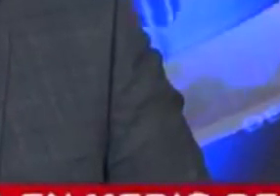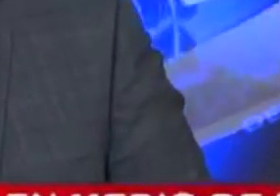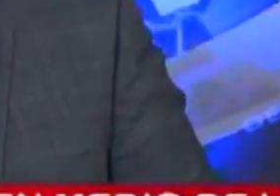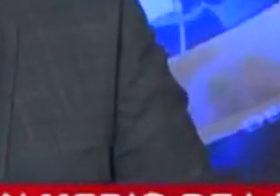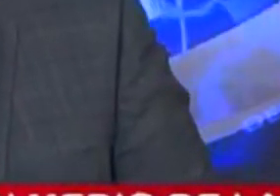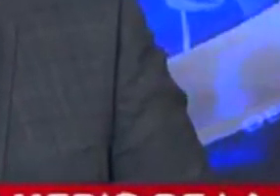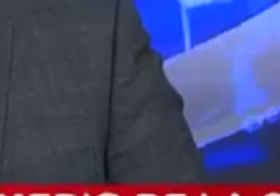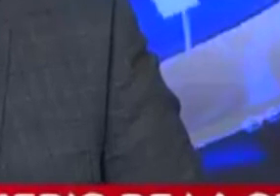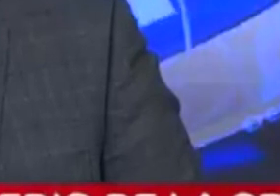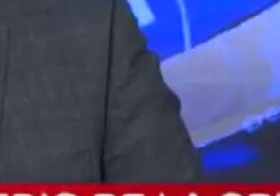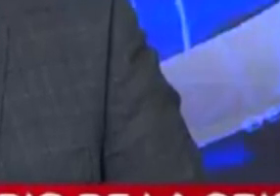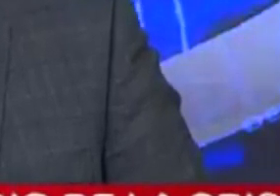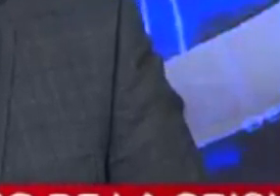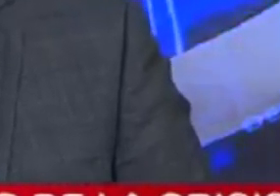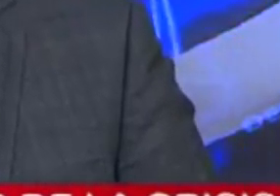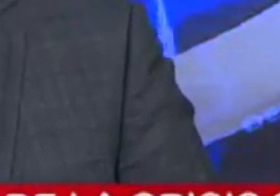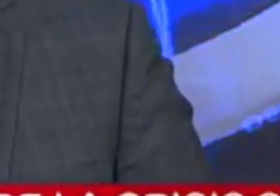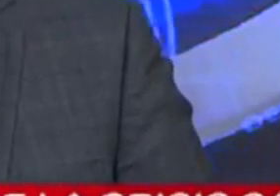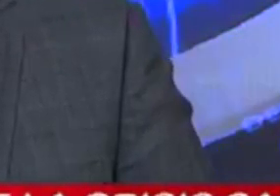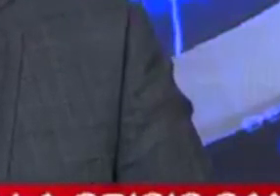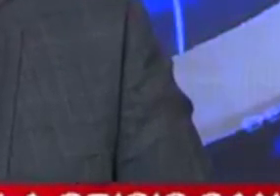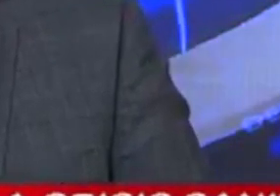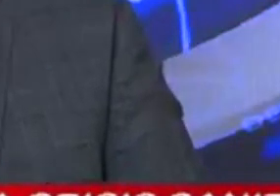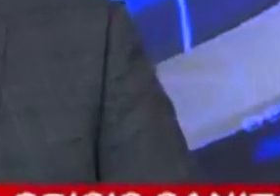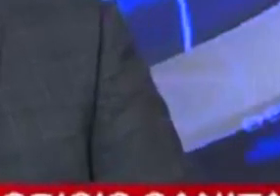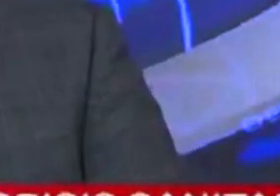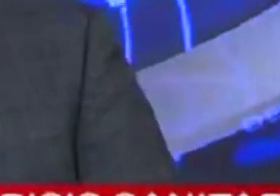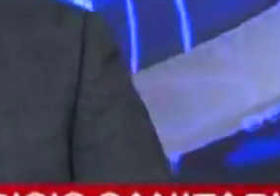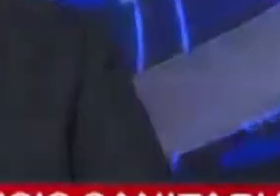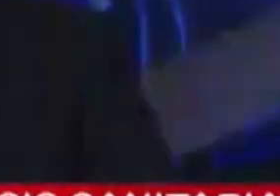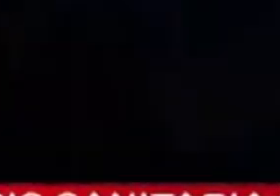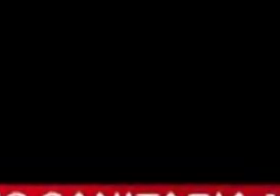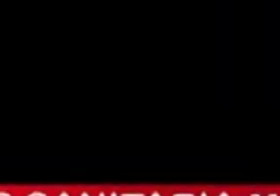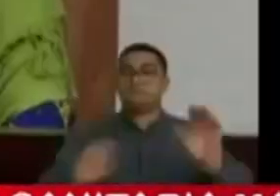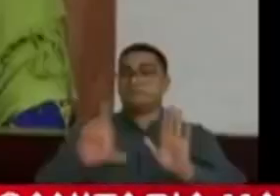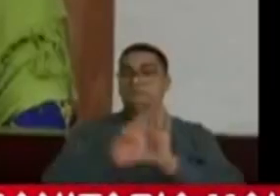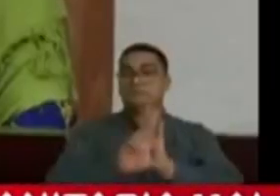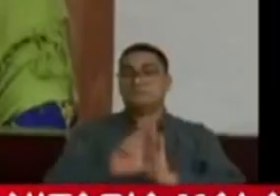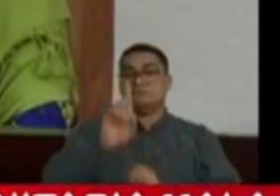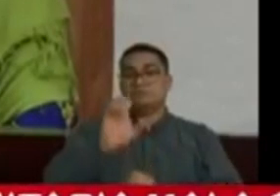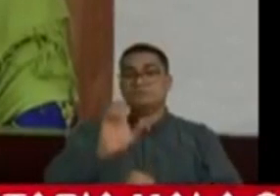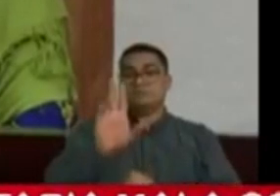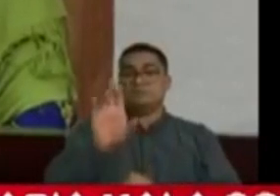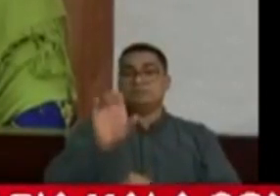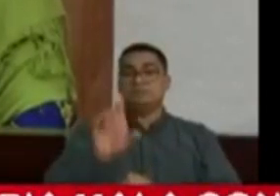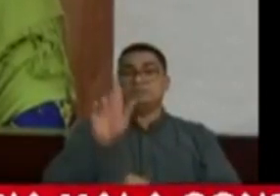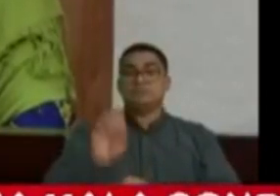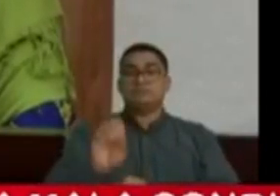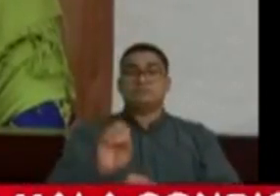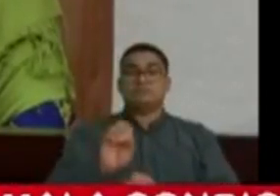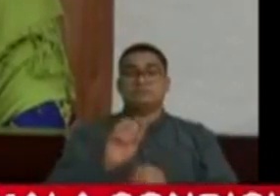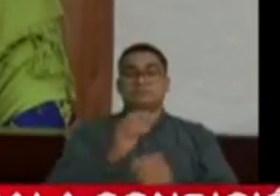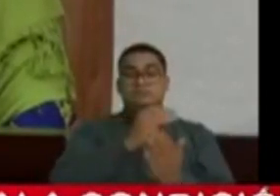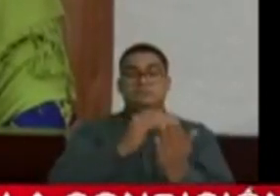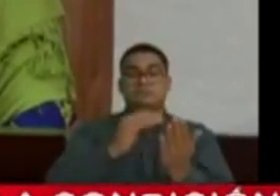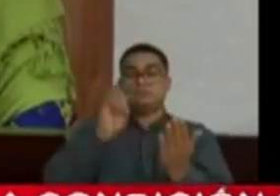una privatización del servicio de agua potable. Veamos. Punto 8. Ley de